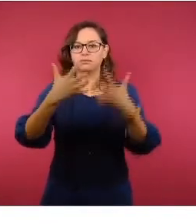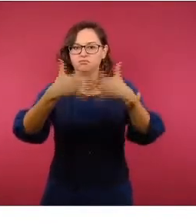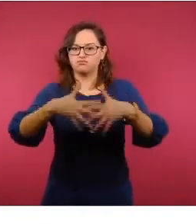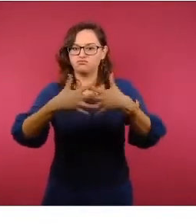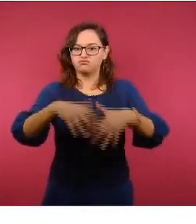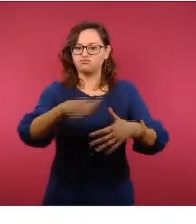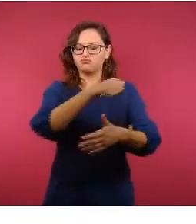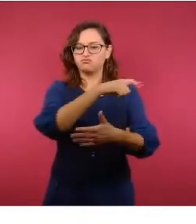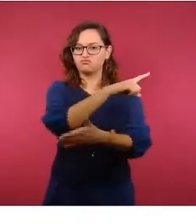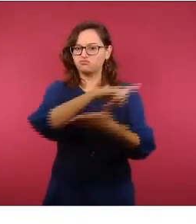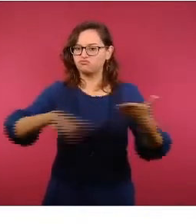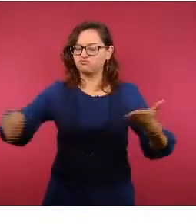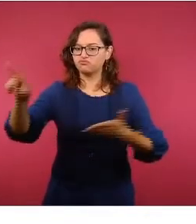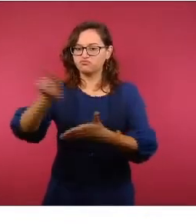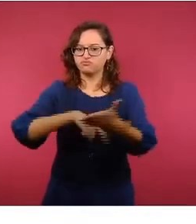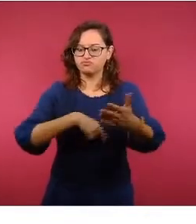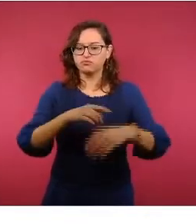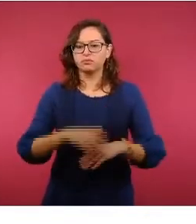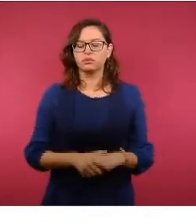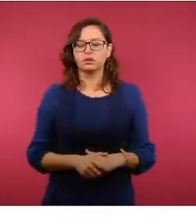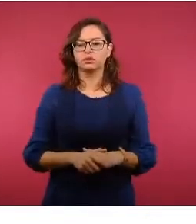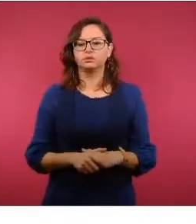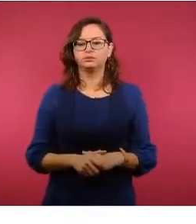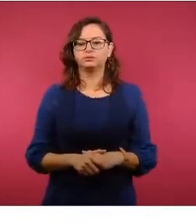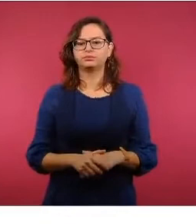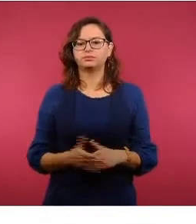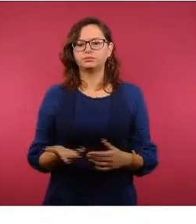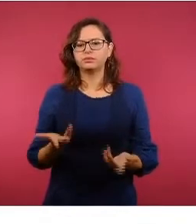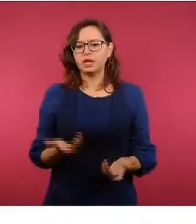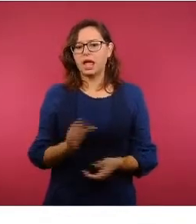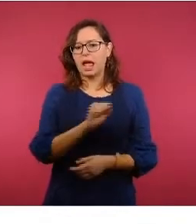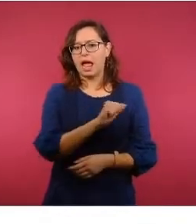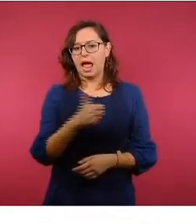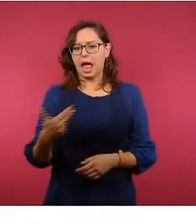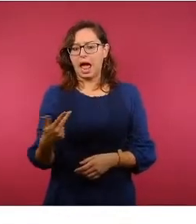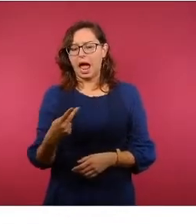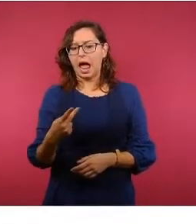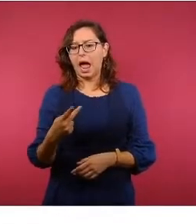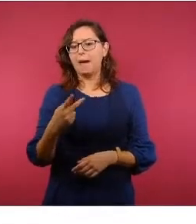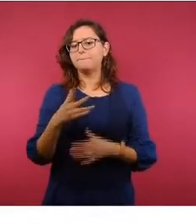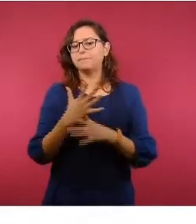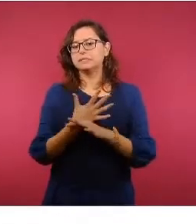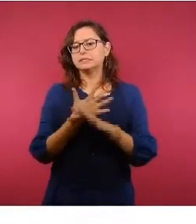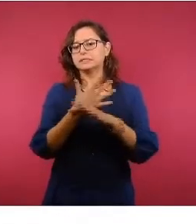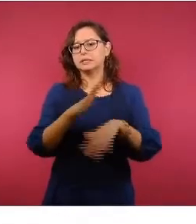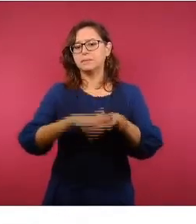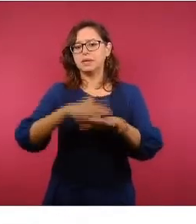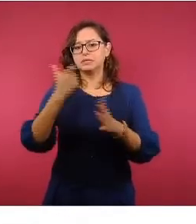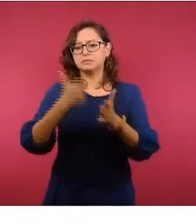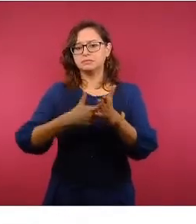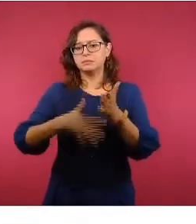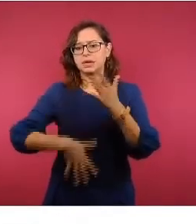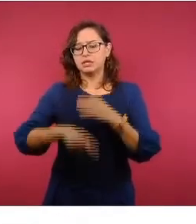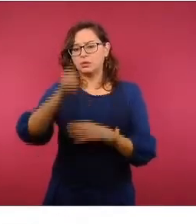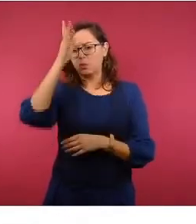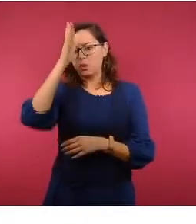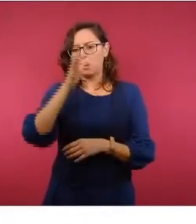margen, las más baratas para la regular, 16.89 Dynami en Saltillo, Coahuila, y